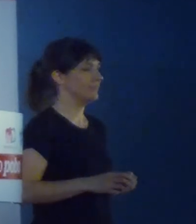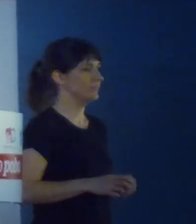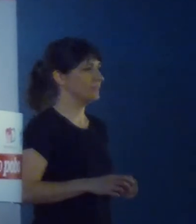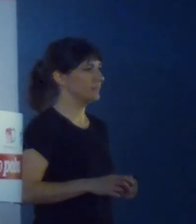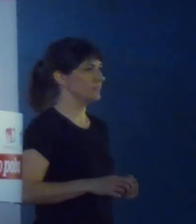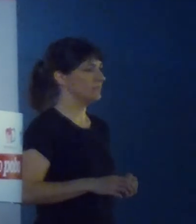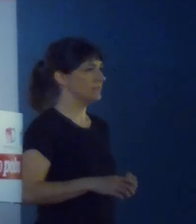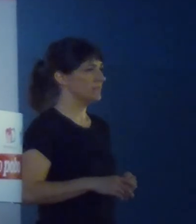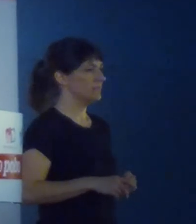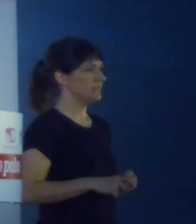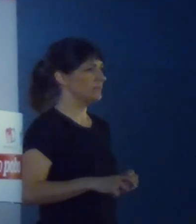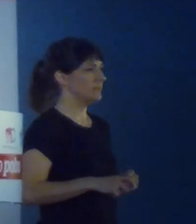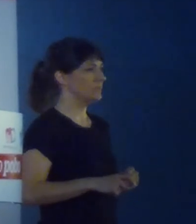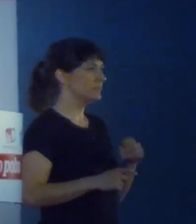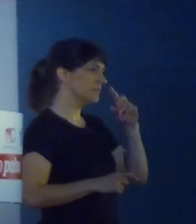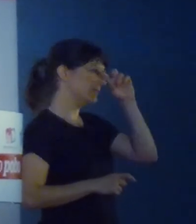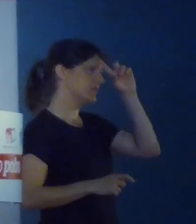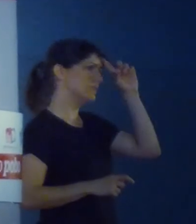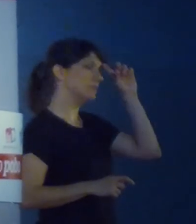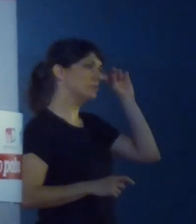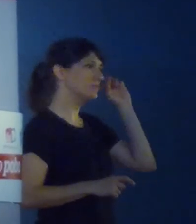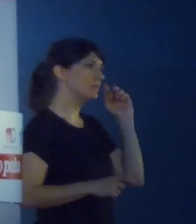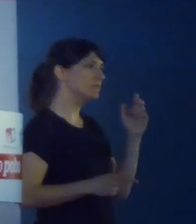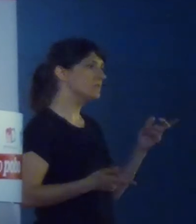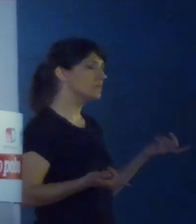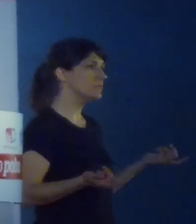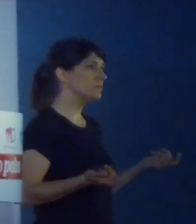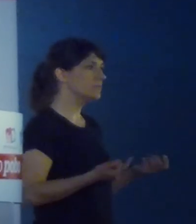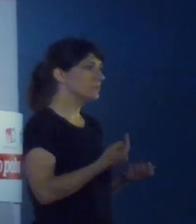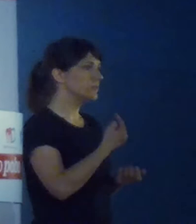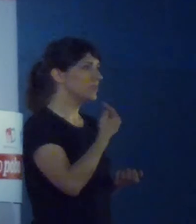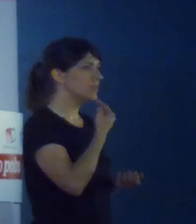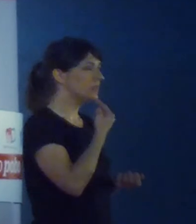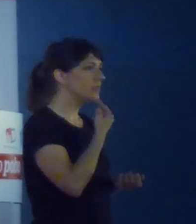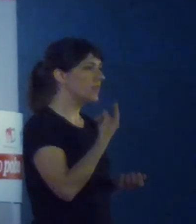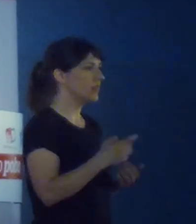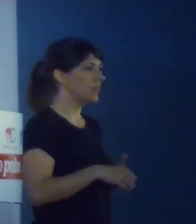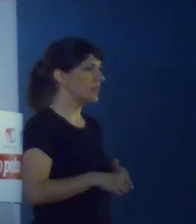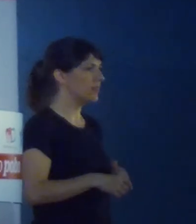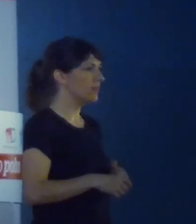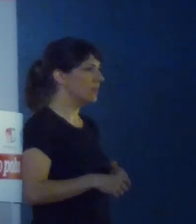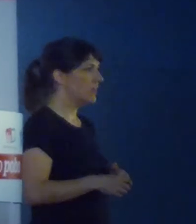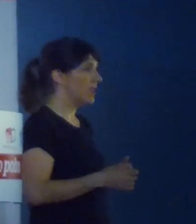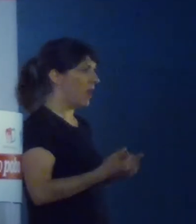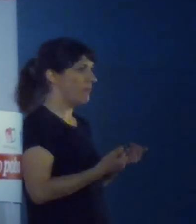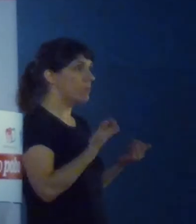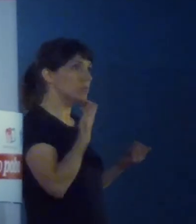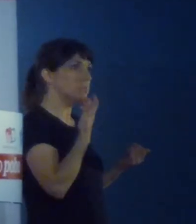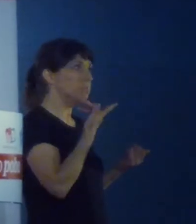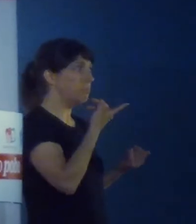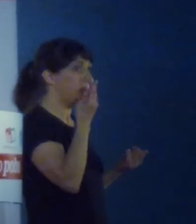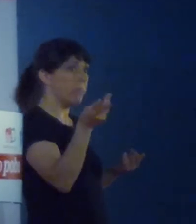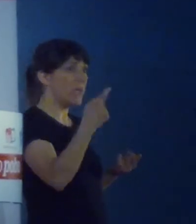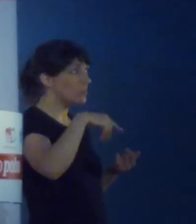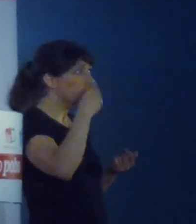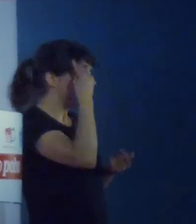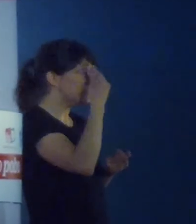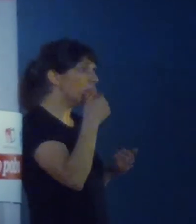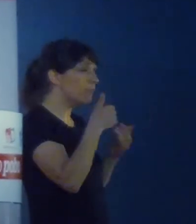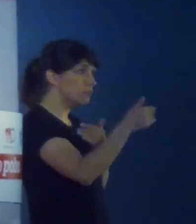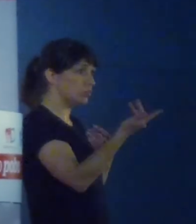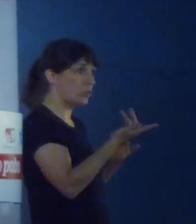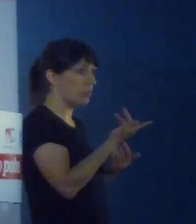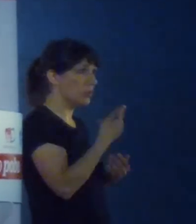Pois, pensa que sí, que desta vez vai ser verdad que iban facer caso, que van cumplir. Bueno, pois nesa ocasión,